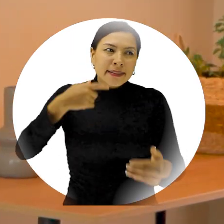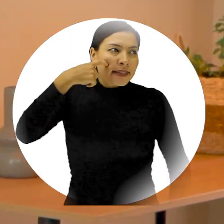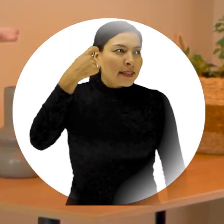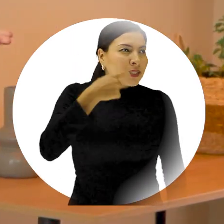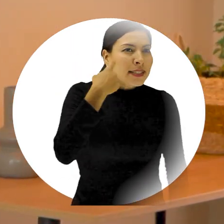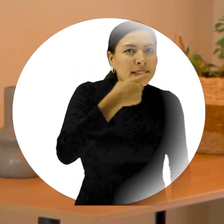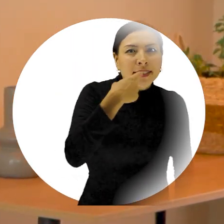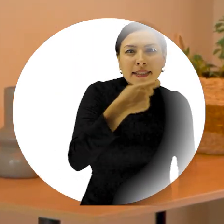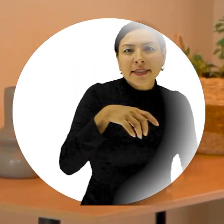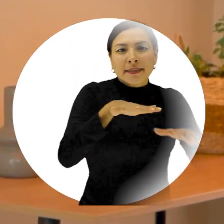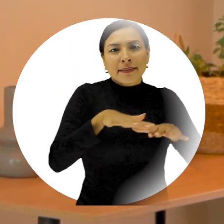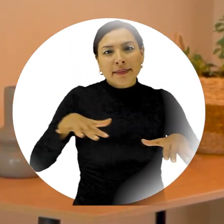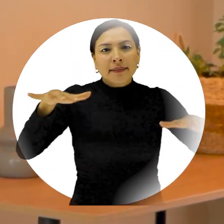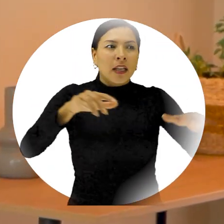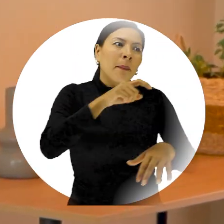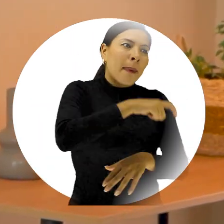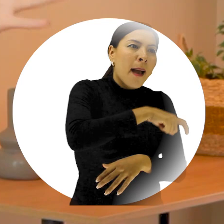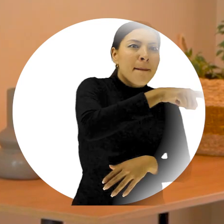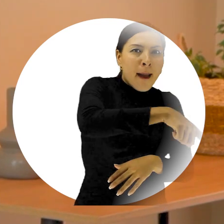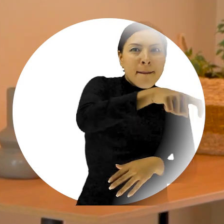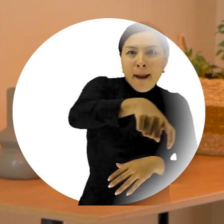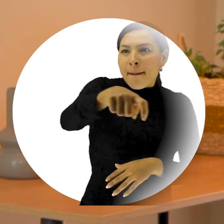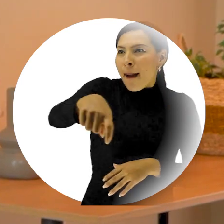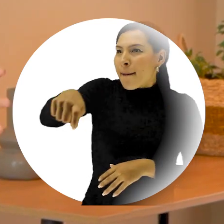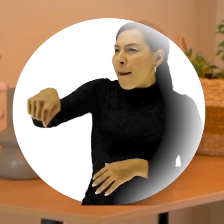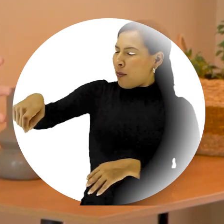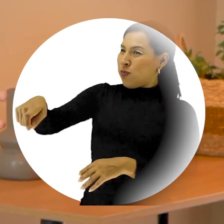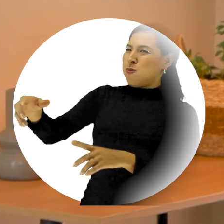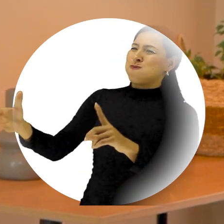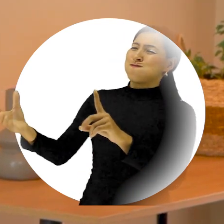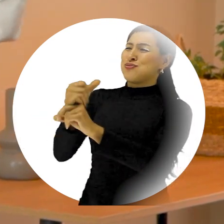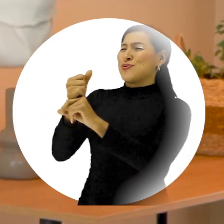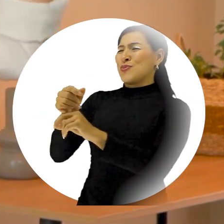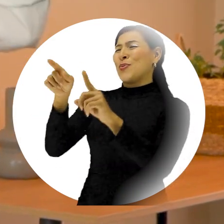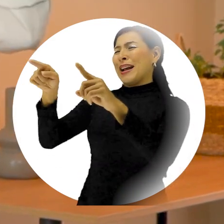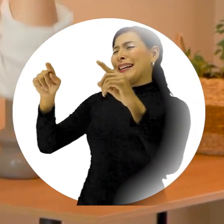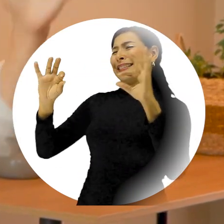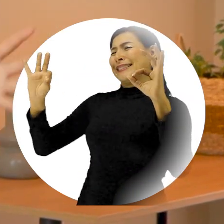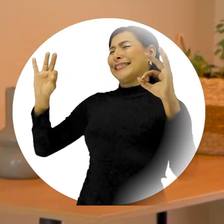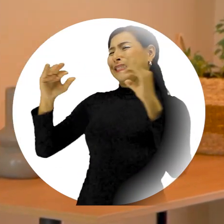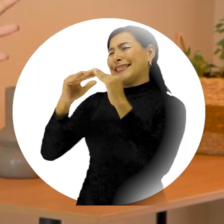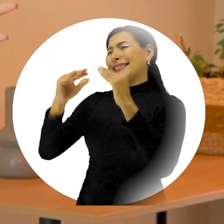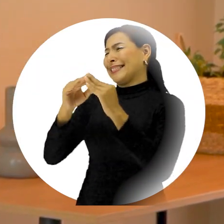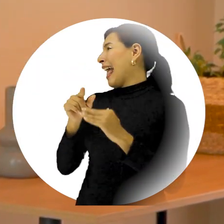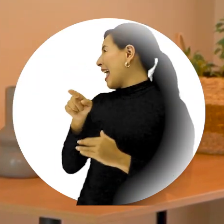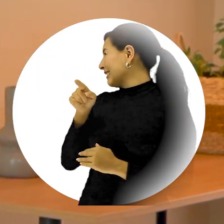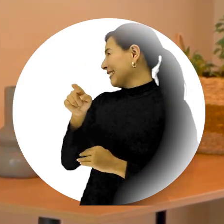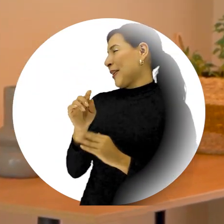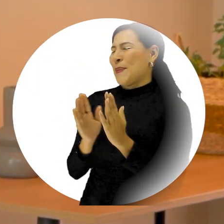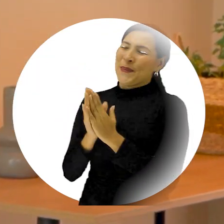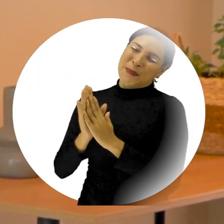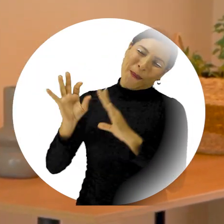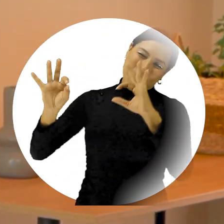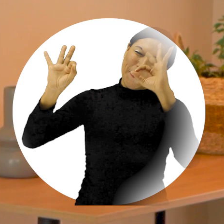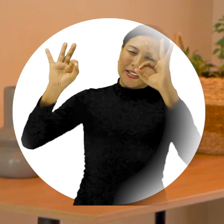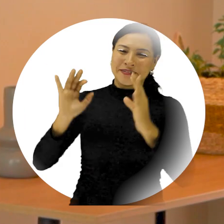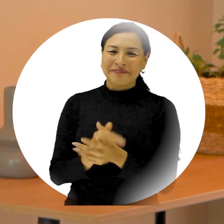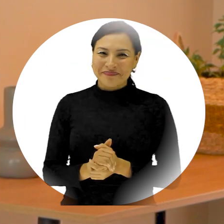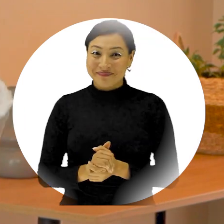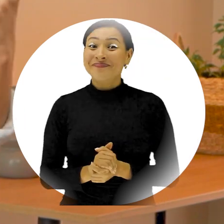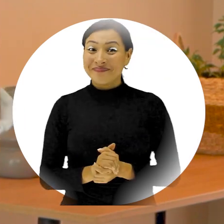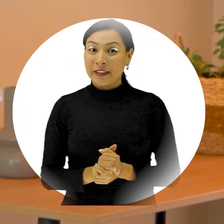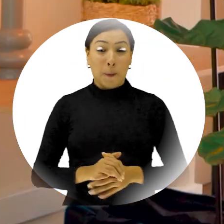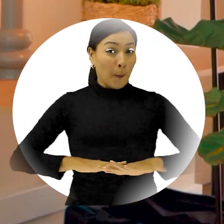búsqueda, visitar entre 35 a 40 propiedades, empezar a revisar diferentes sectores, encontramos el inmueble ideal. Y ahora vamos